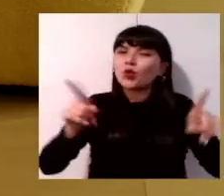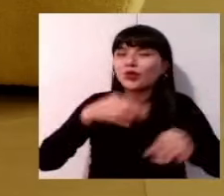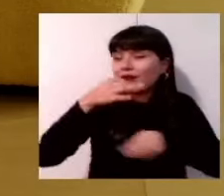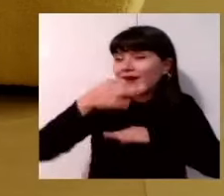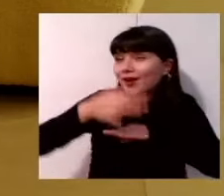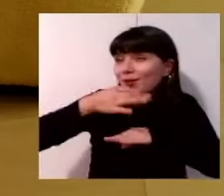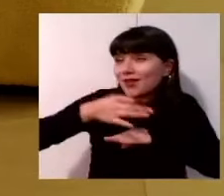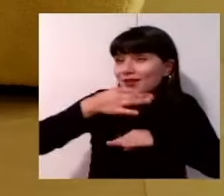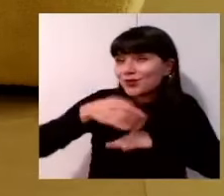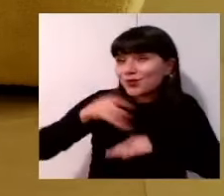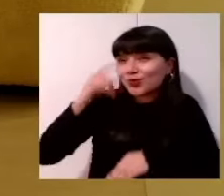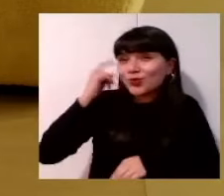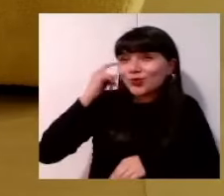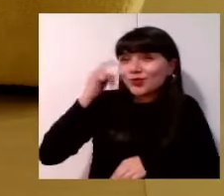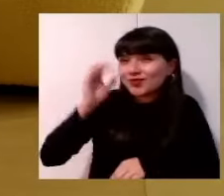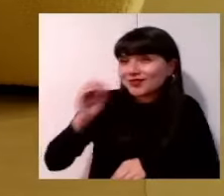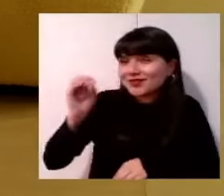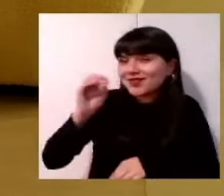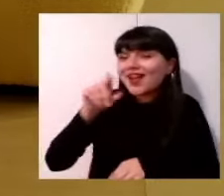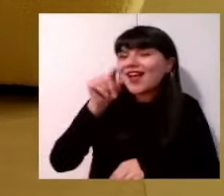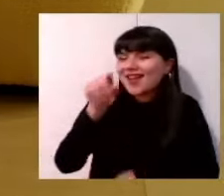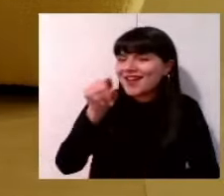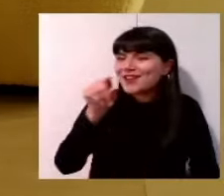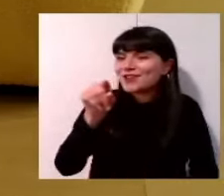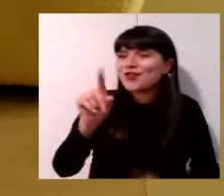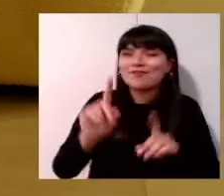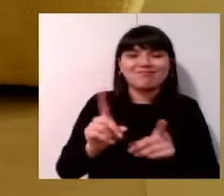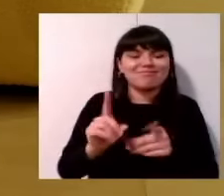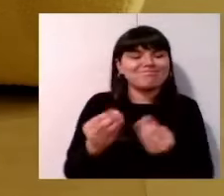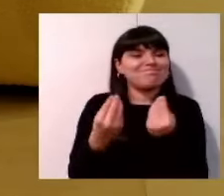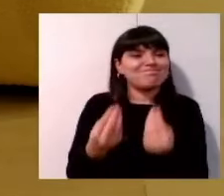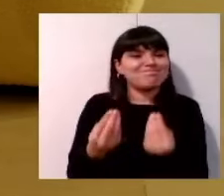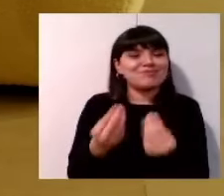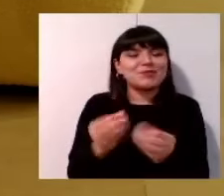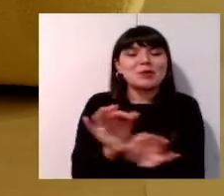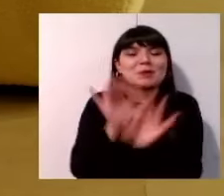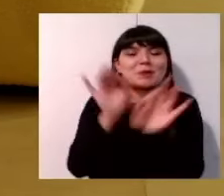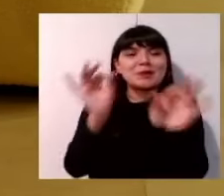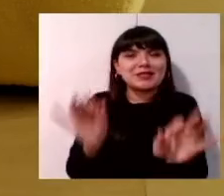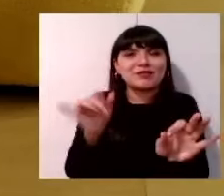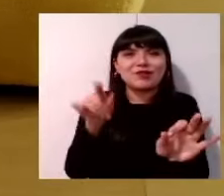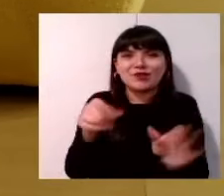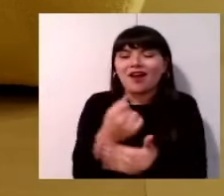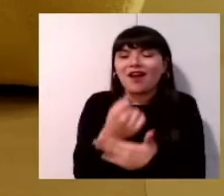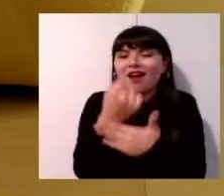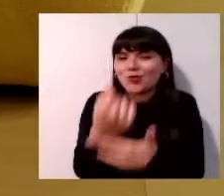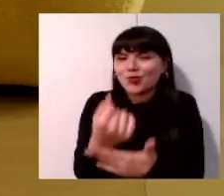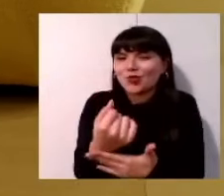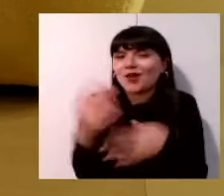esto le debiera funcionar bien, alguna otra cosa específica, sí? ¿Como alternativa?